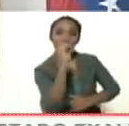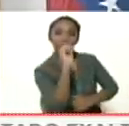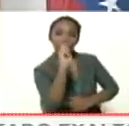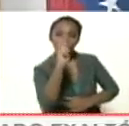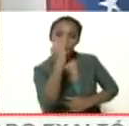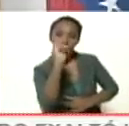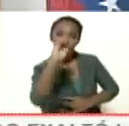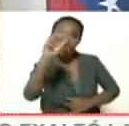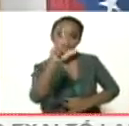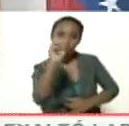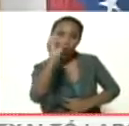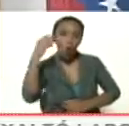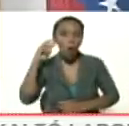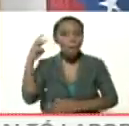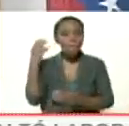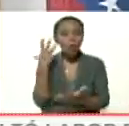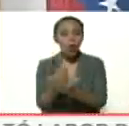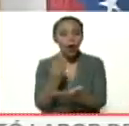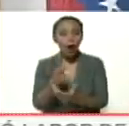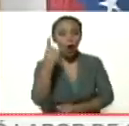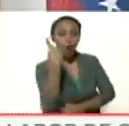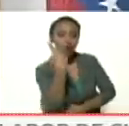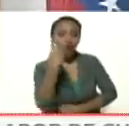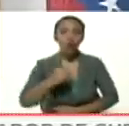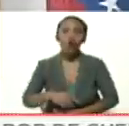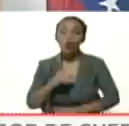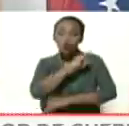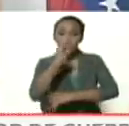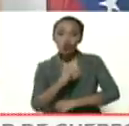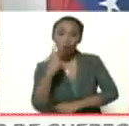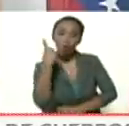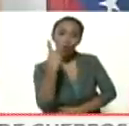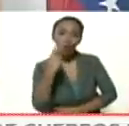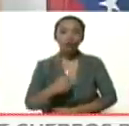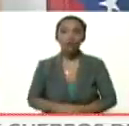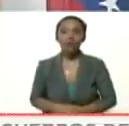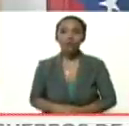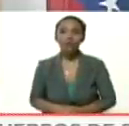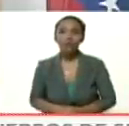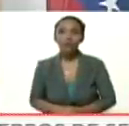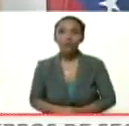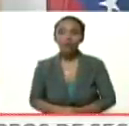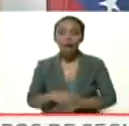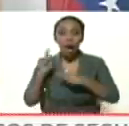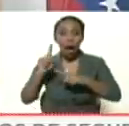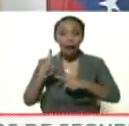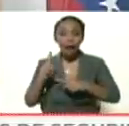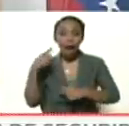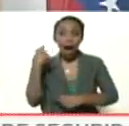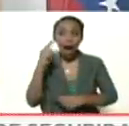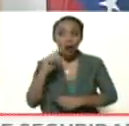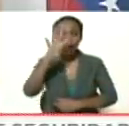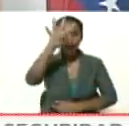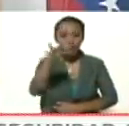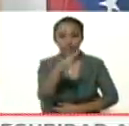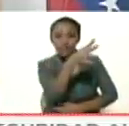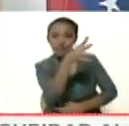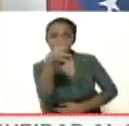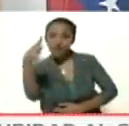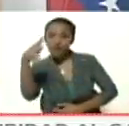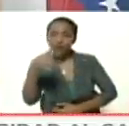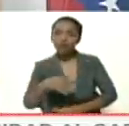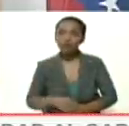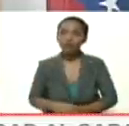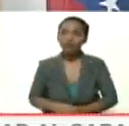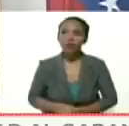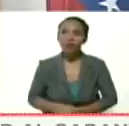Monagas 1, Nueva Esparta 1 y El Zulia 1. Aquí está esta tabla, aquí está